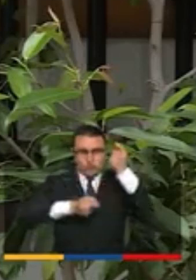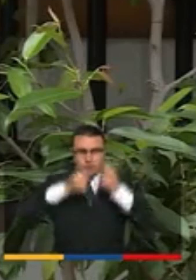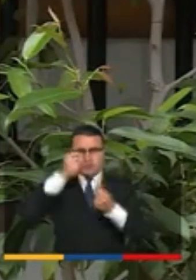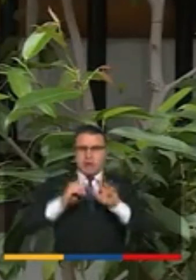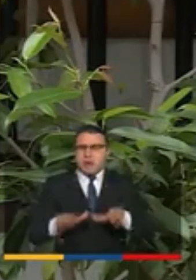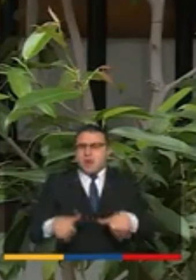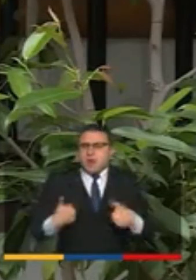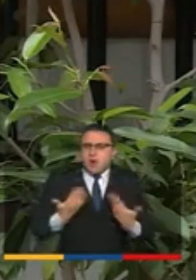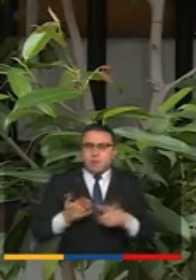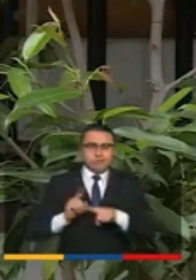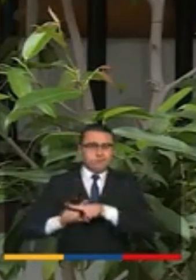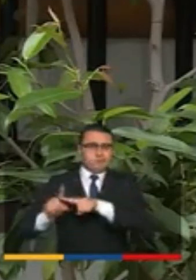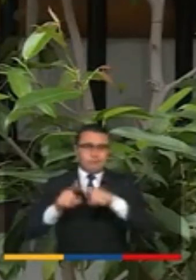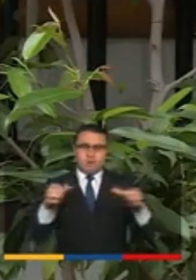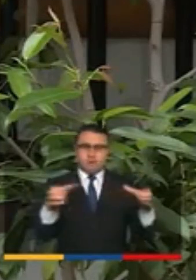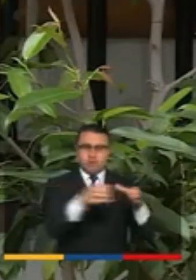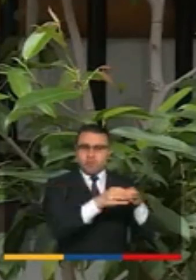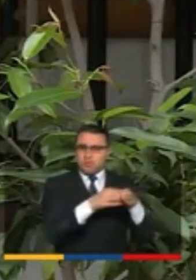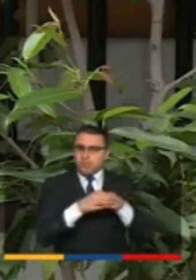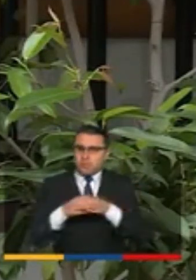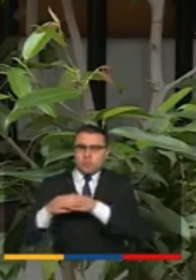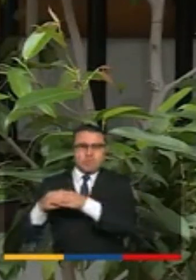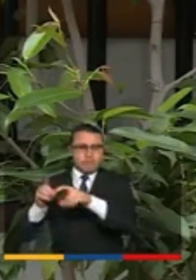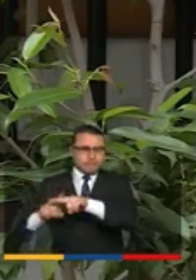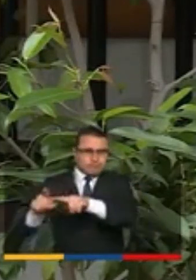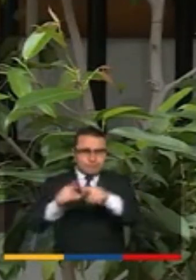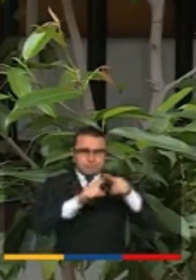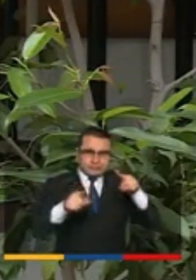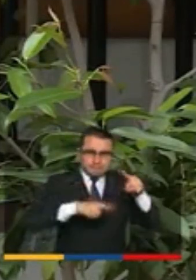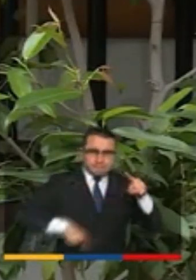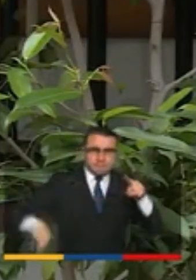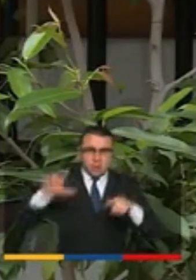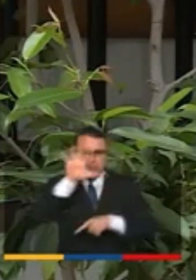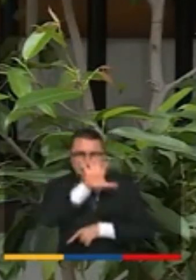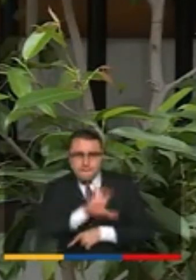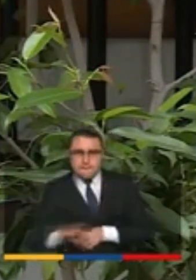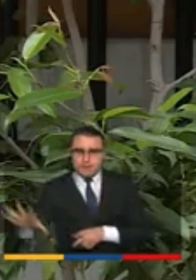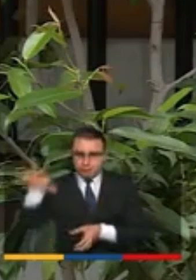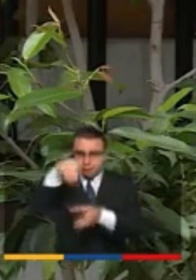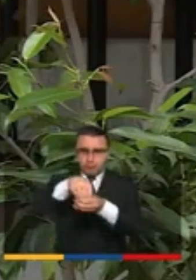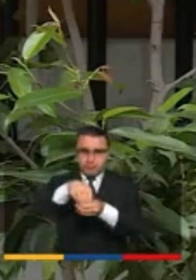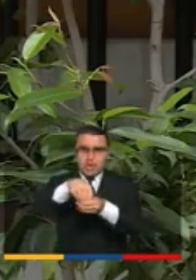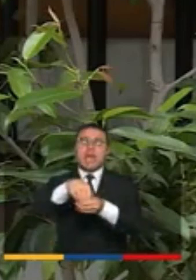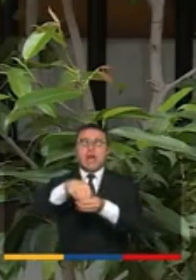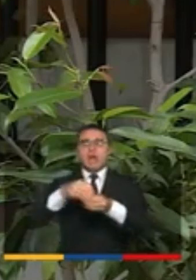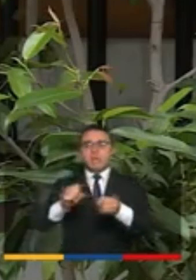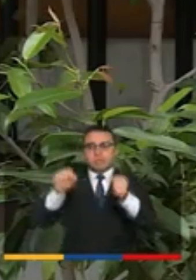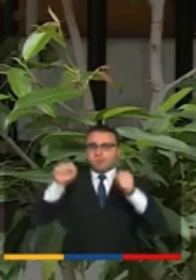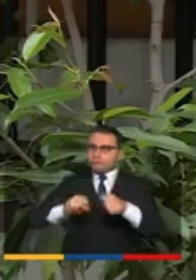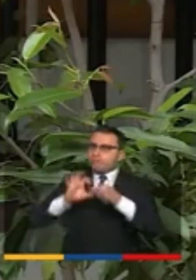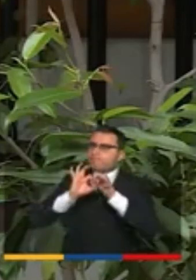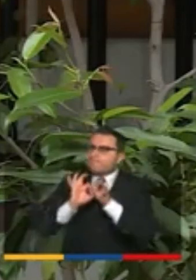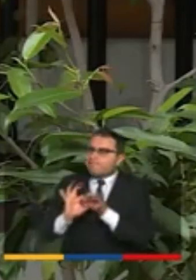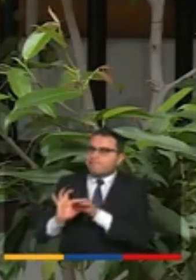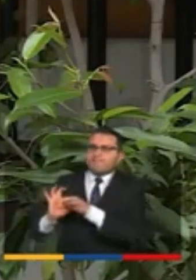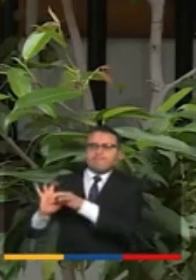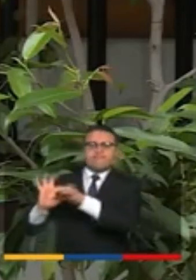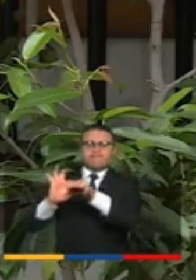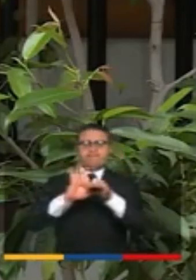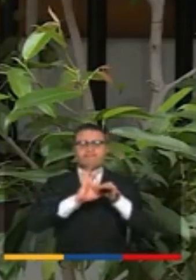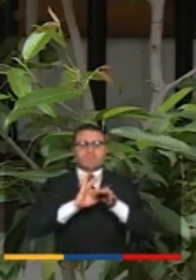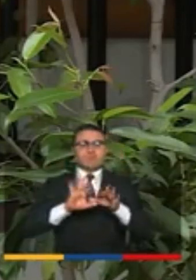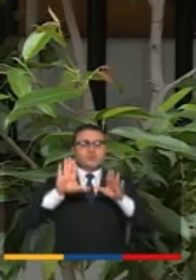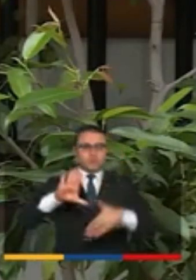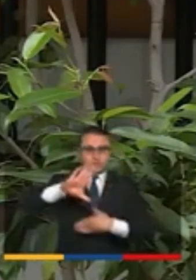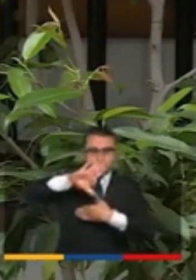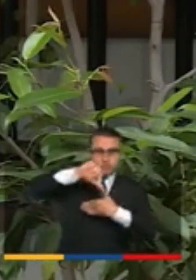diferentes organismos multilaterales que forman el ecosistema de América del